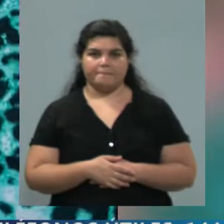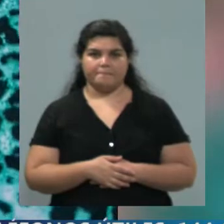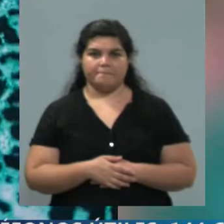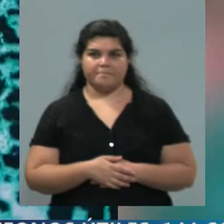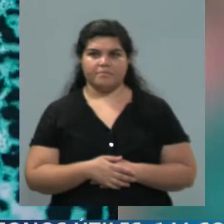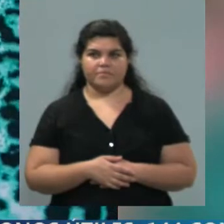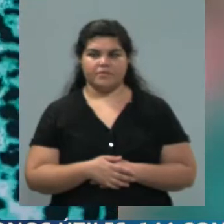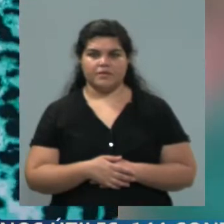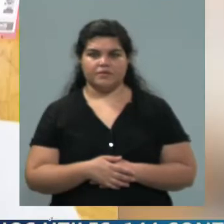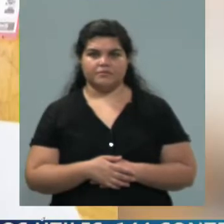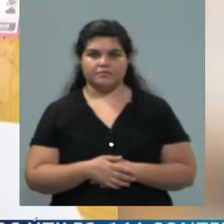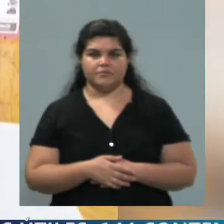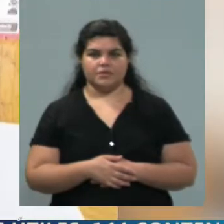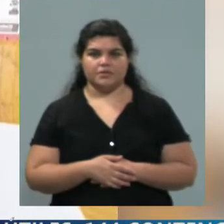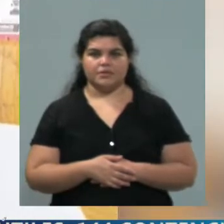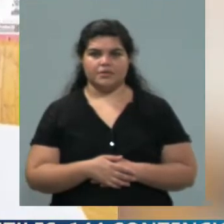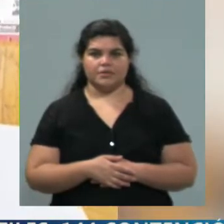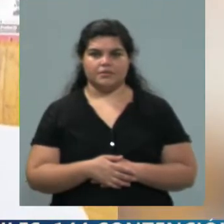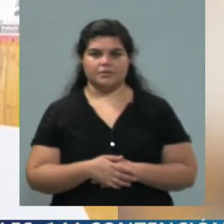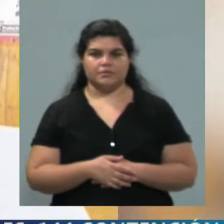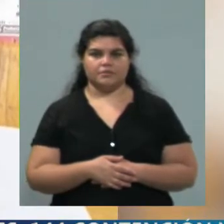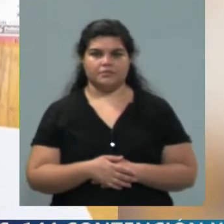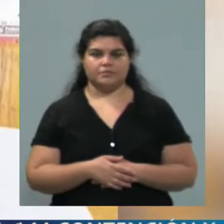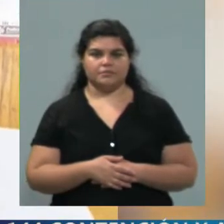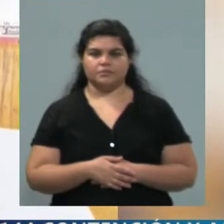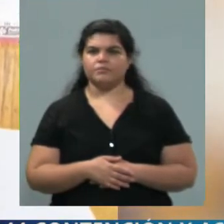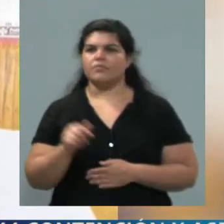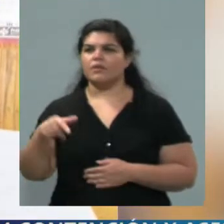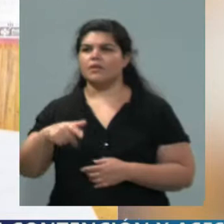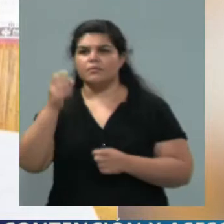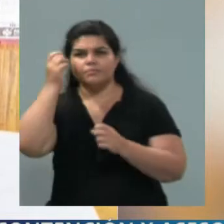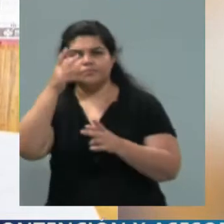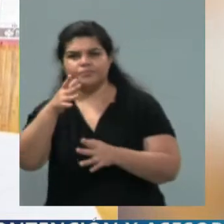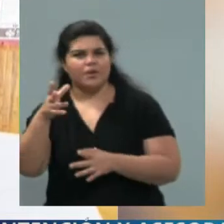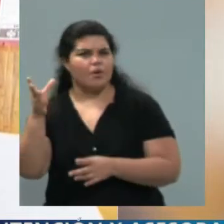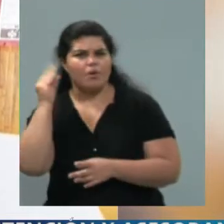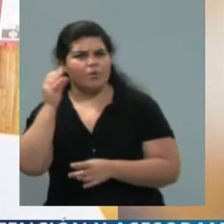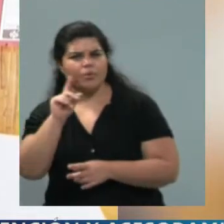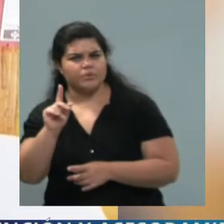No se ofrece un caso en particular. Alejandra, no te estoy escuchando.